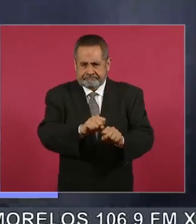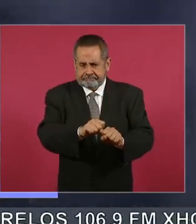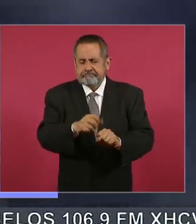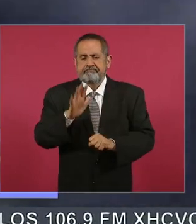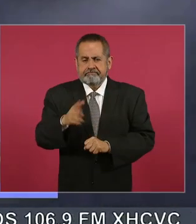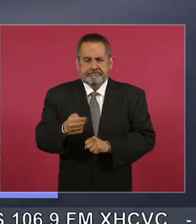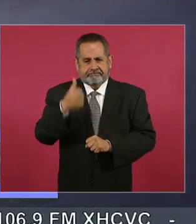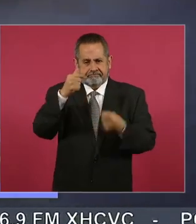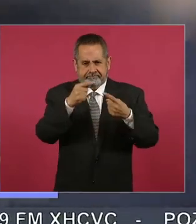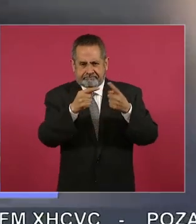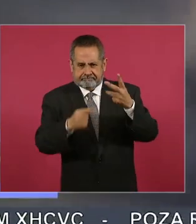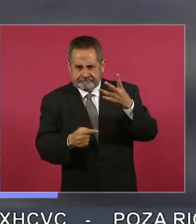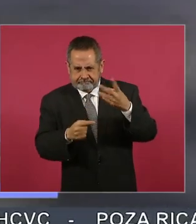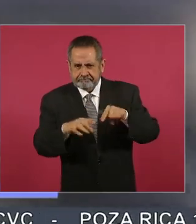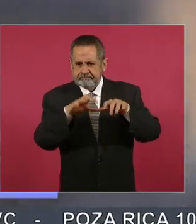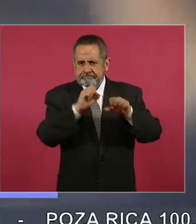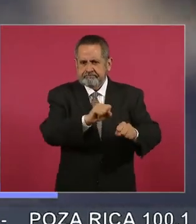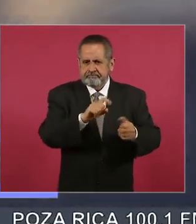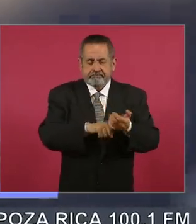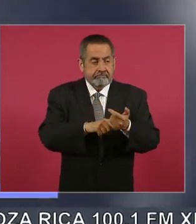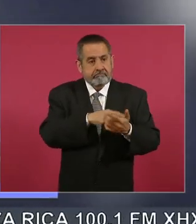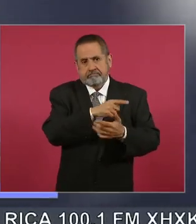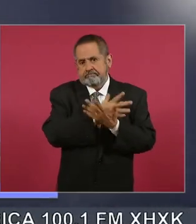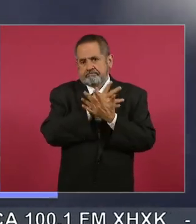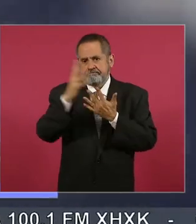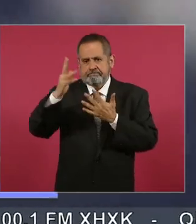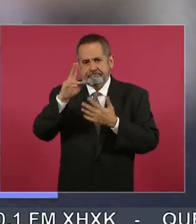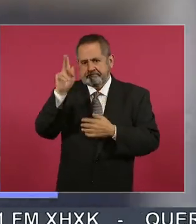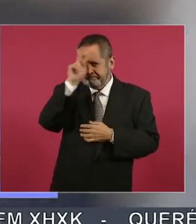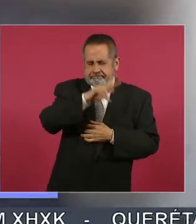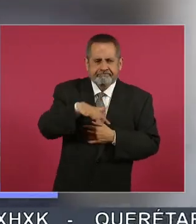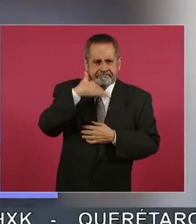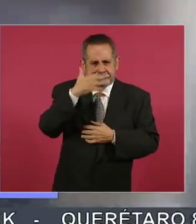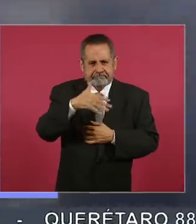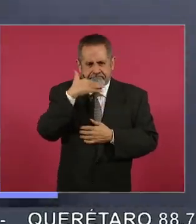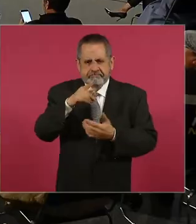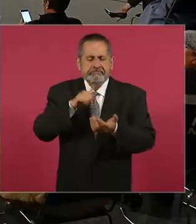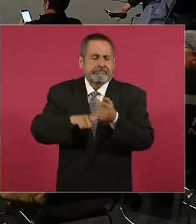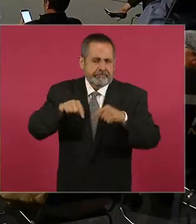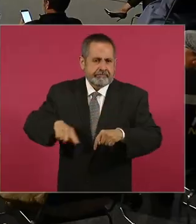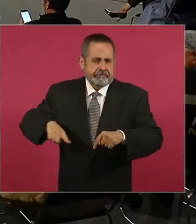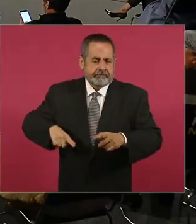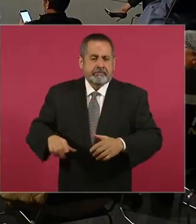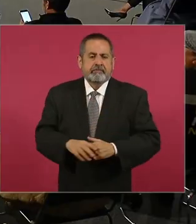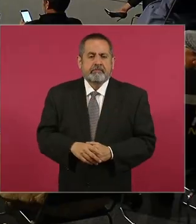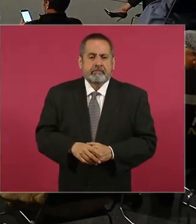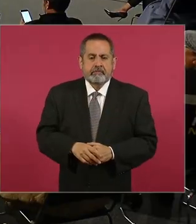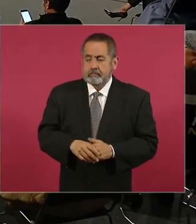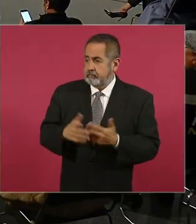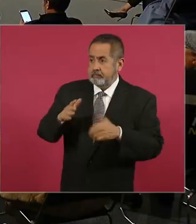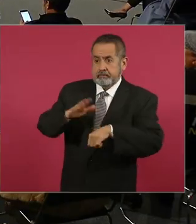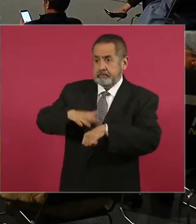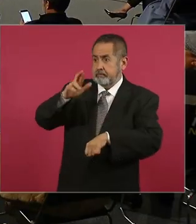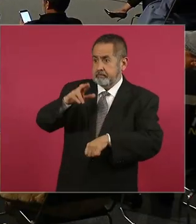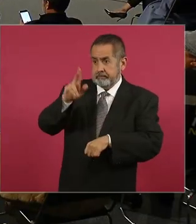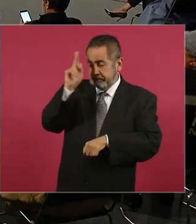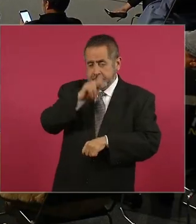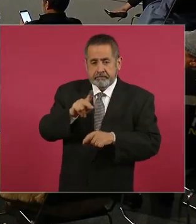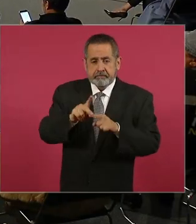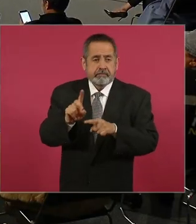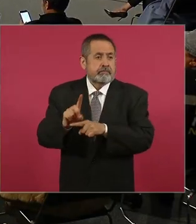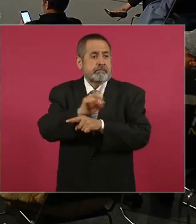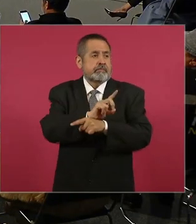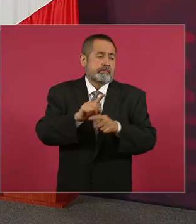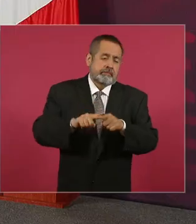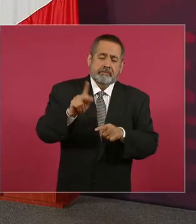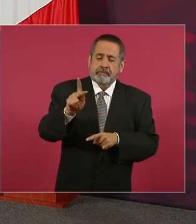de protagonista de uno de los escándalos gigantes de corrupción de este gobierno. Joaquín. No, pues el mayor quizá desde el Pemex